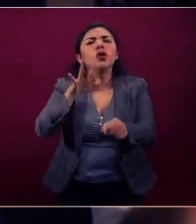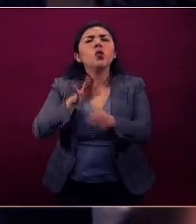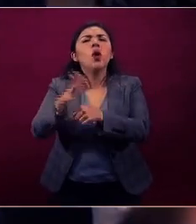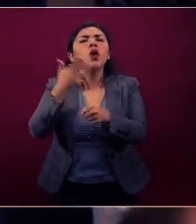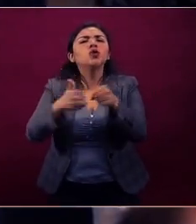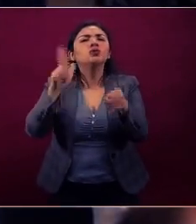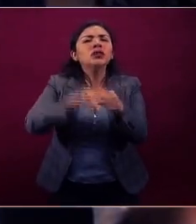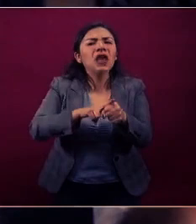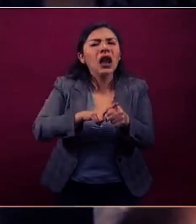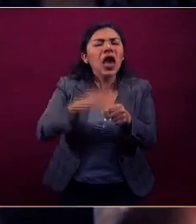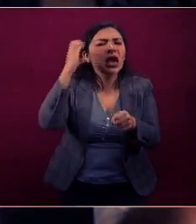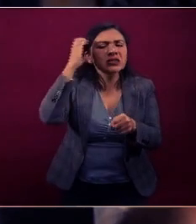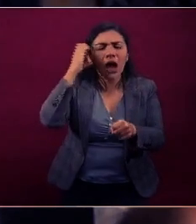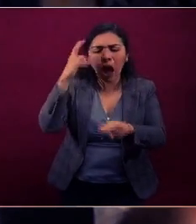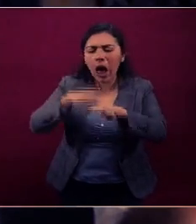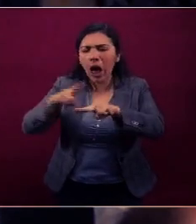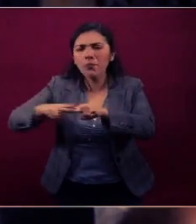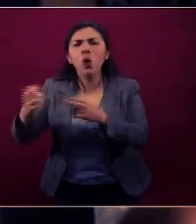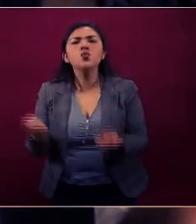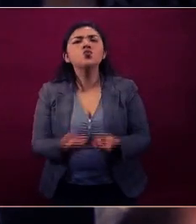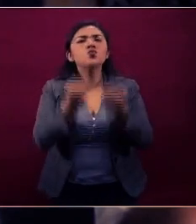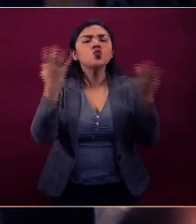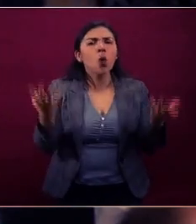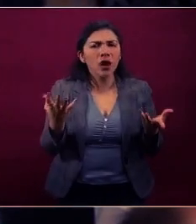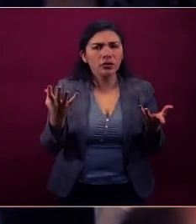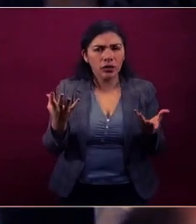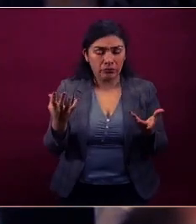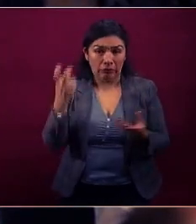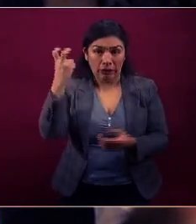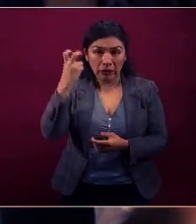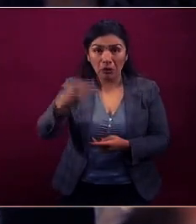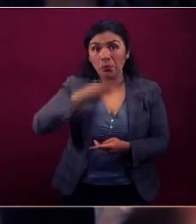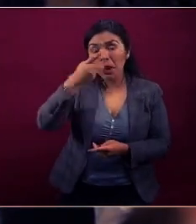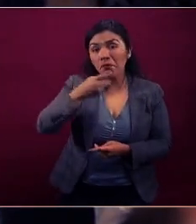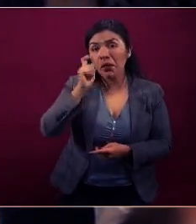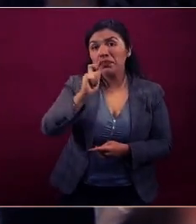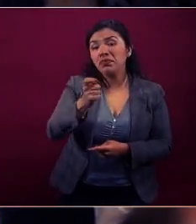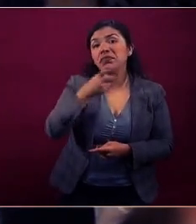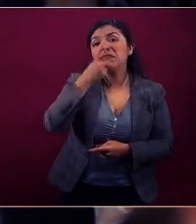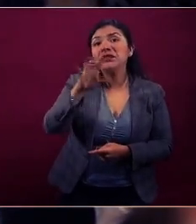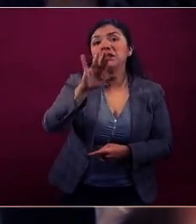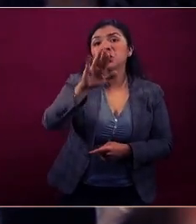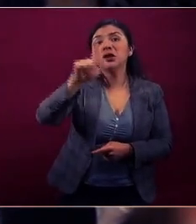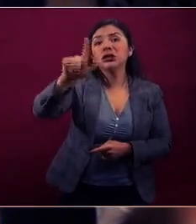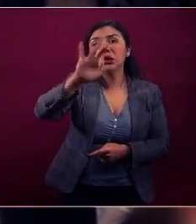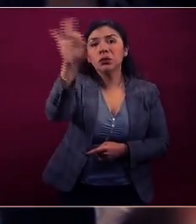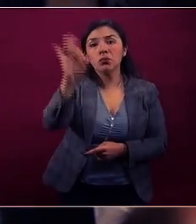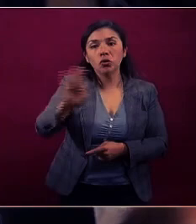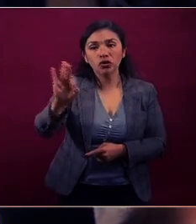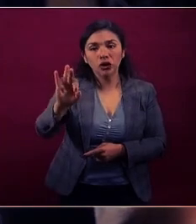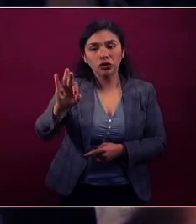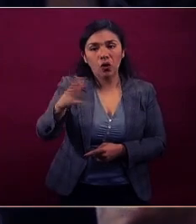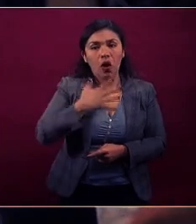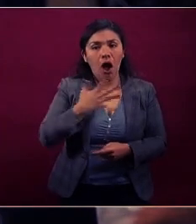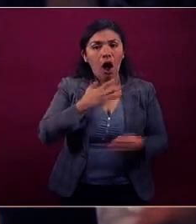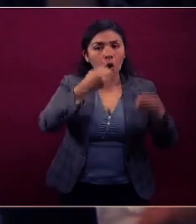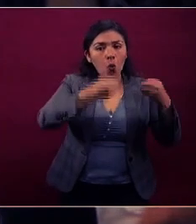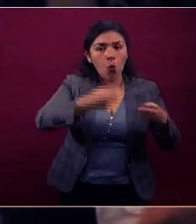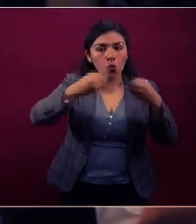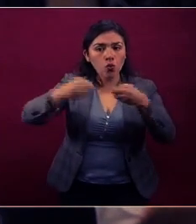hospitales y cuántas camas tienen. Entonces ellos hablan ahí del 57%